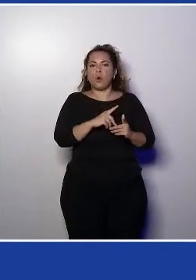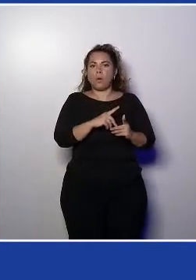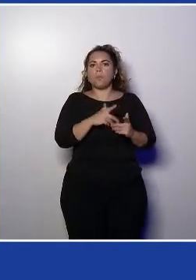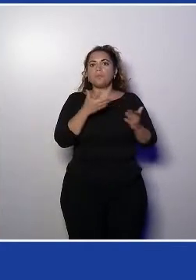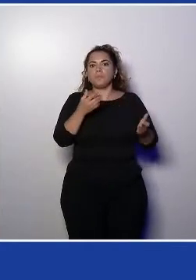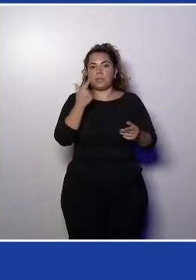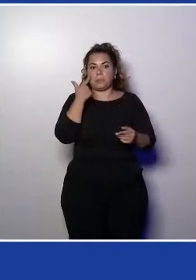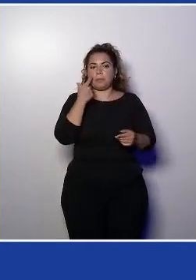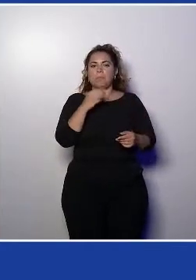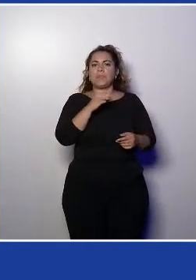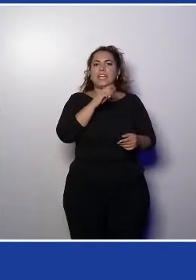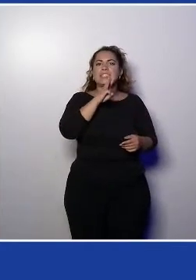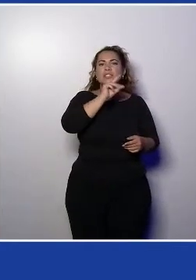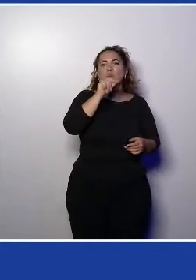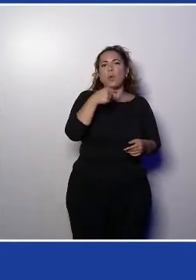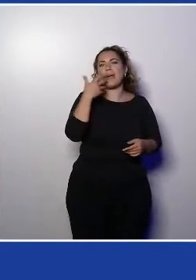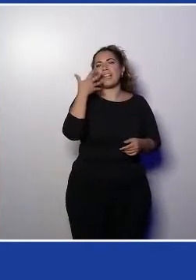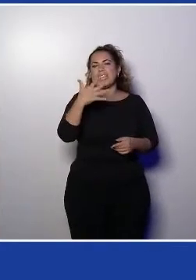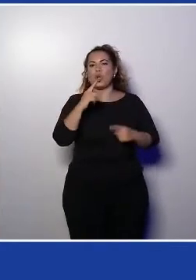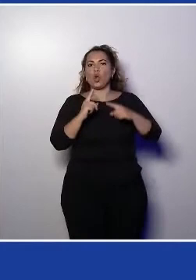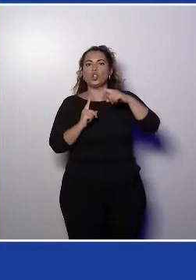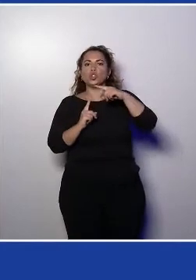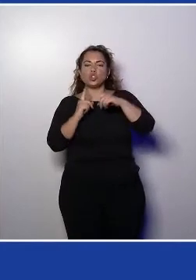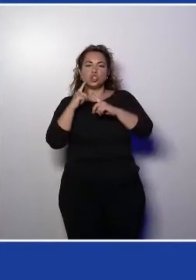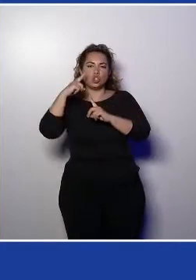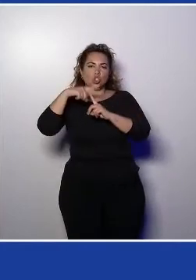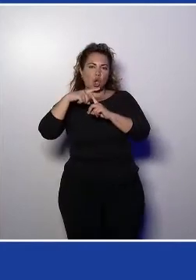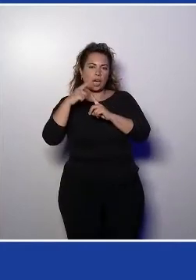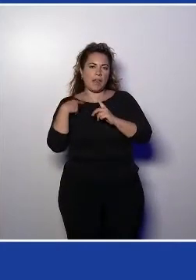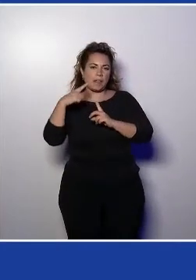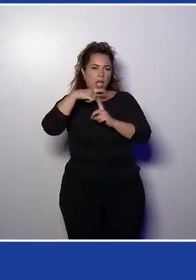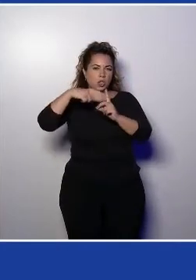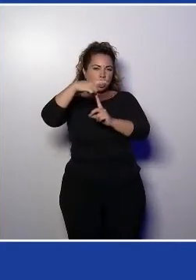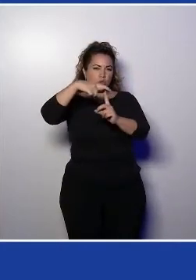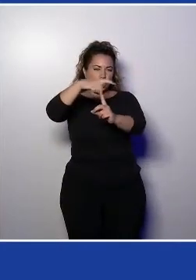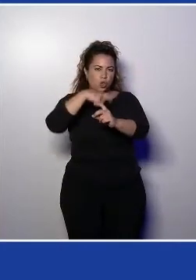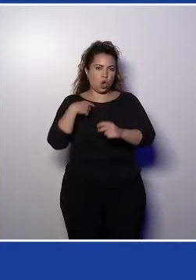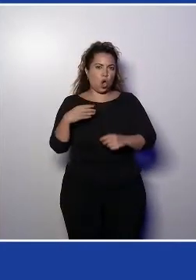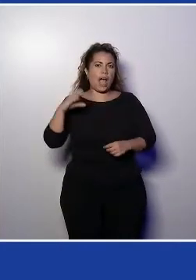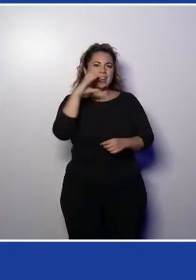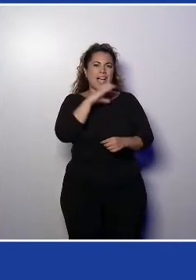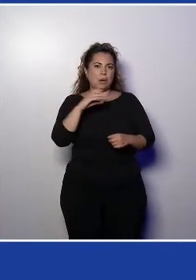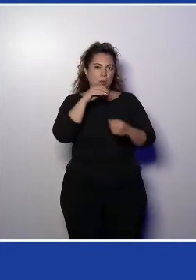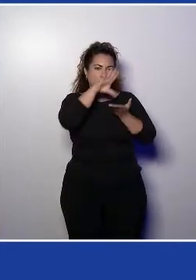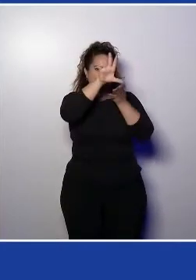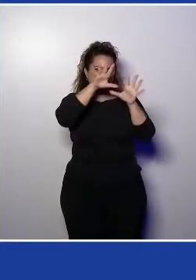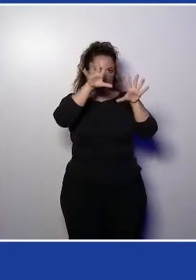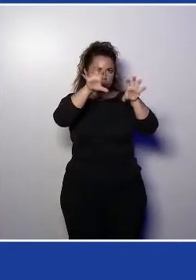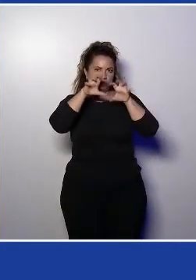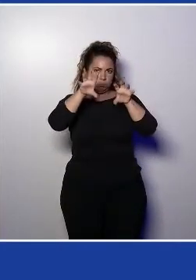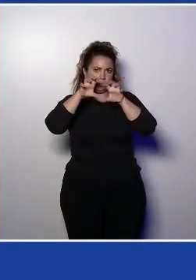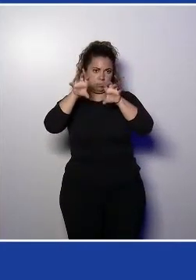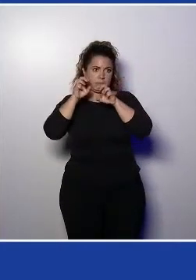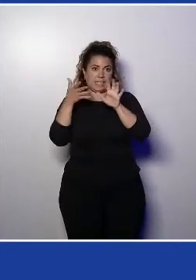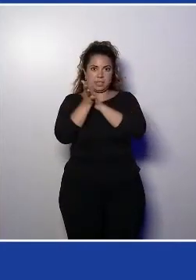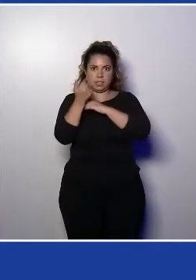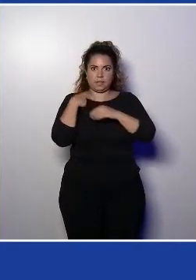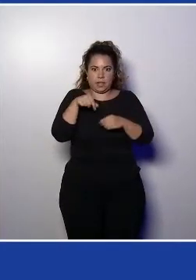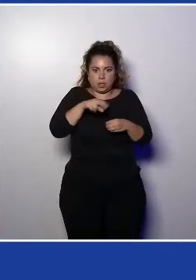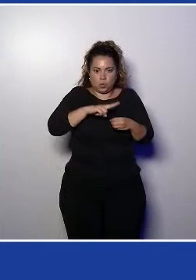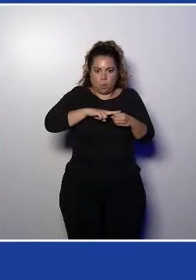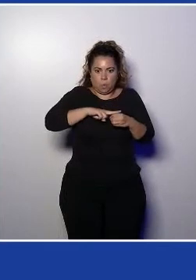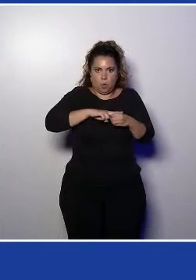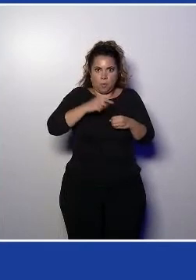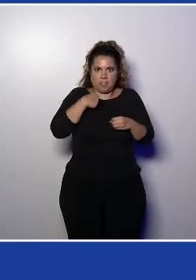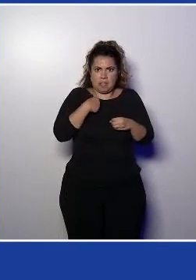unos 3.5 millones de toneladas anuales de carbono capturado. Por lo tanto, es como que es una provincia que